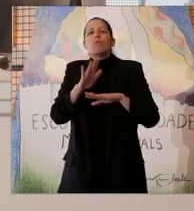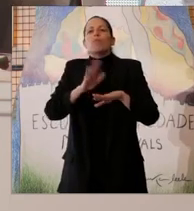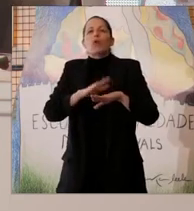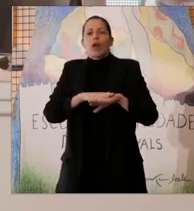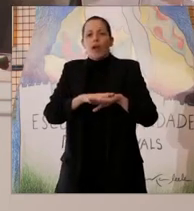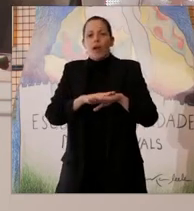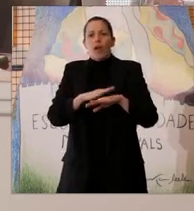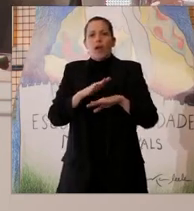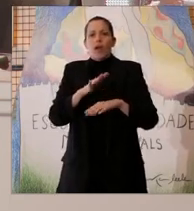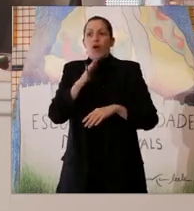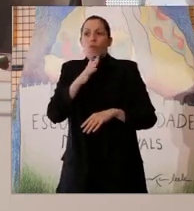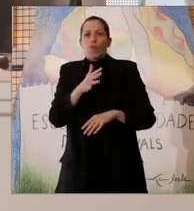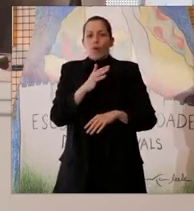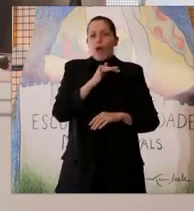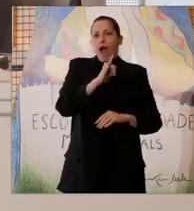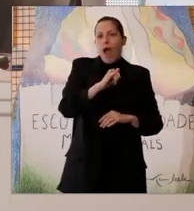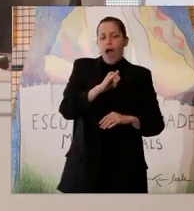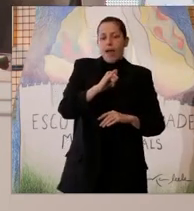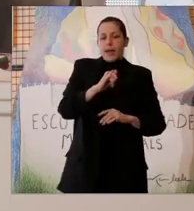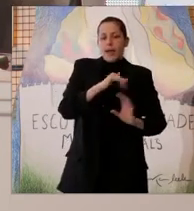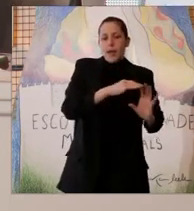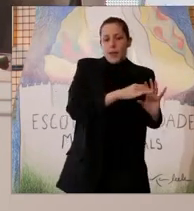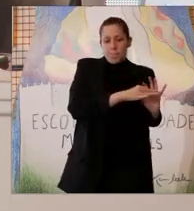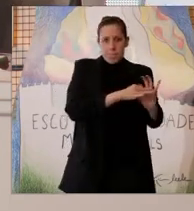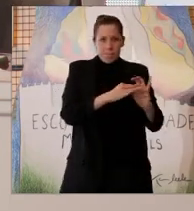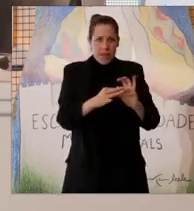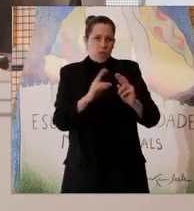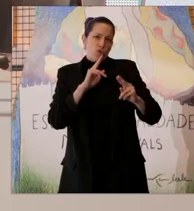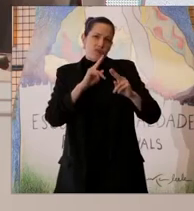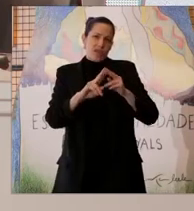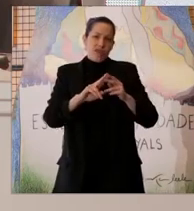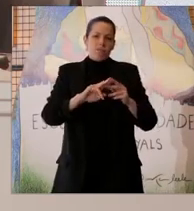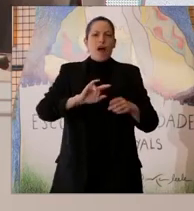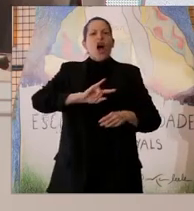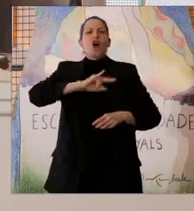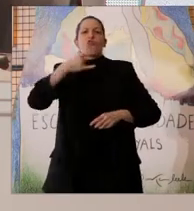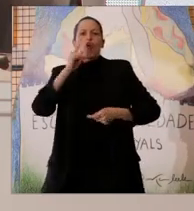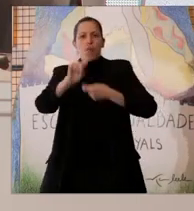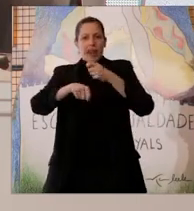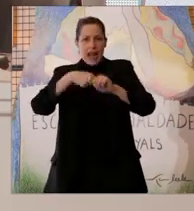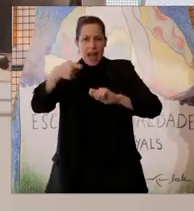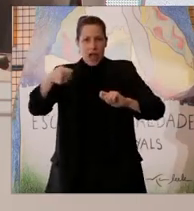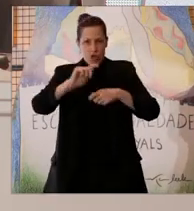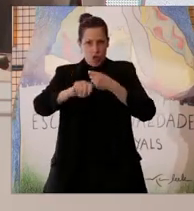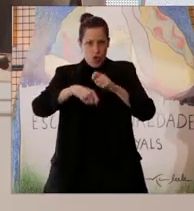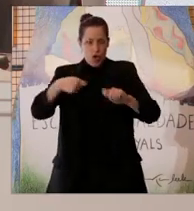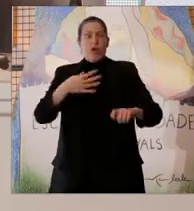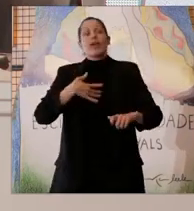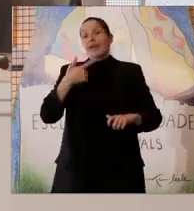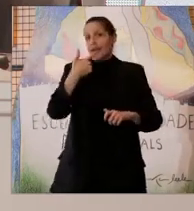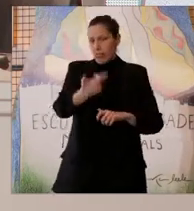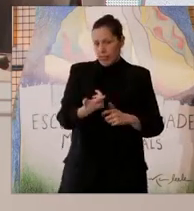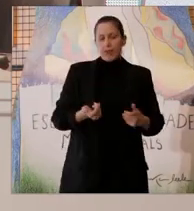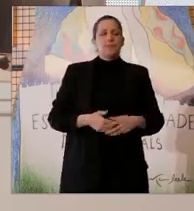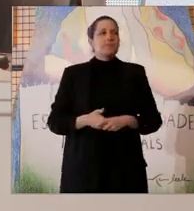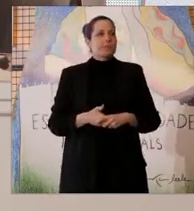vínculo del doble lazo y es como el mismo comportamiento en mujeres y hombres para promocionarse a ellos